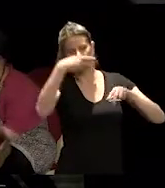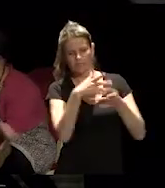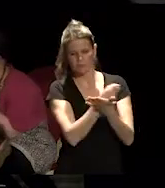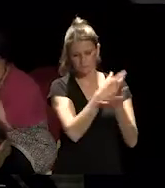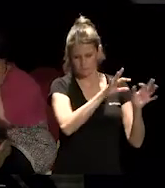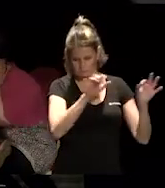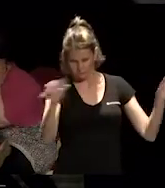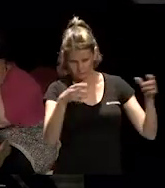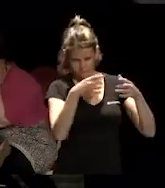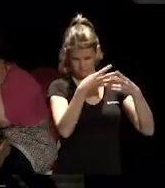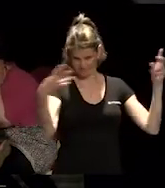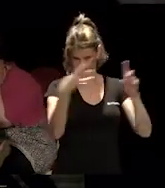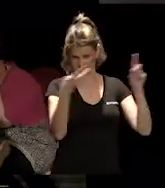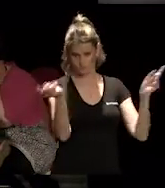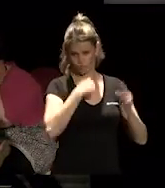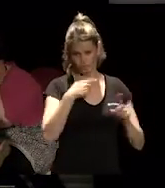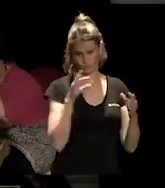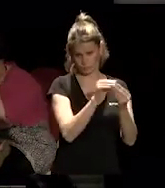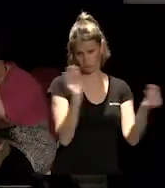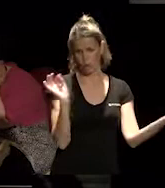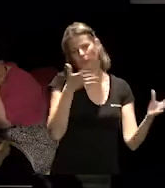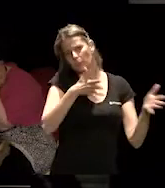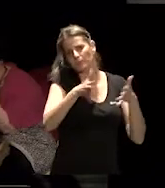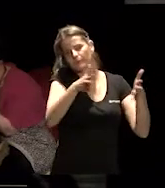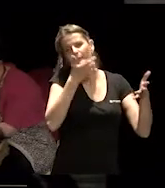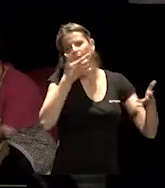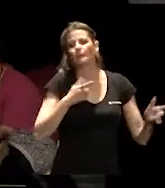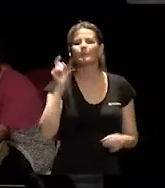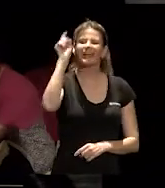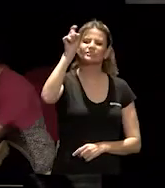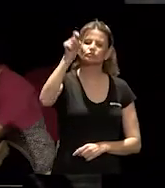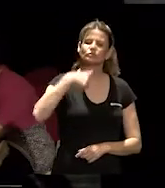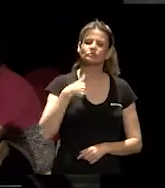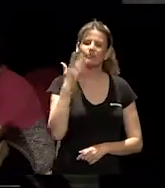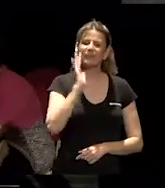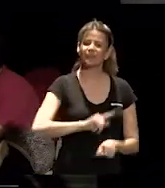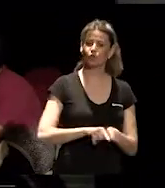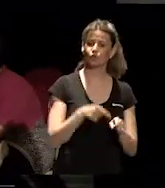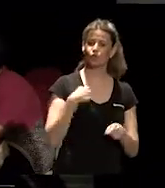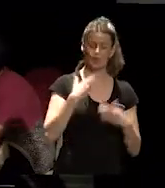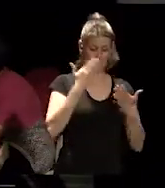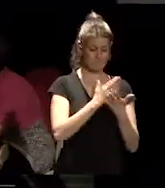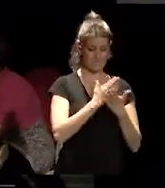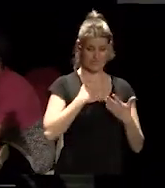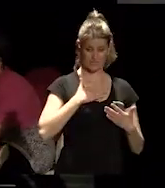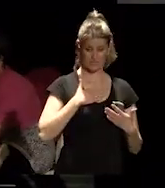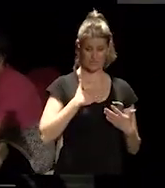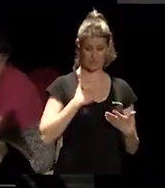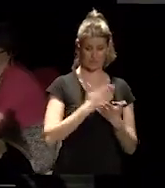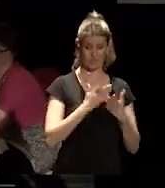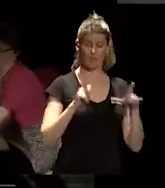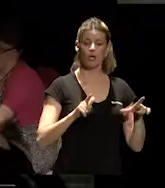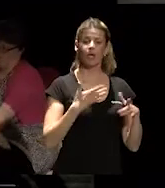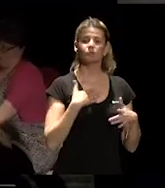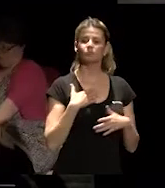ahí. Maestro, a mí me gusta pensar que yo soy como... alguien de correos, ¿no? En mi clase vienen cosas,